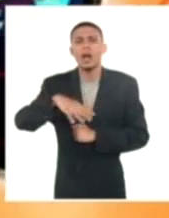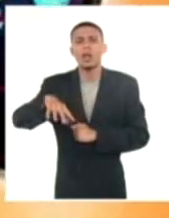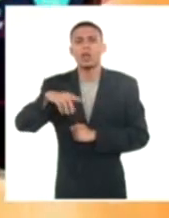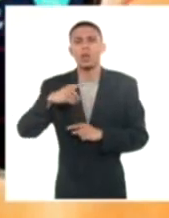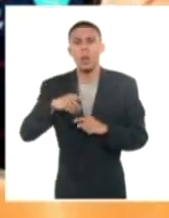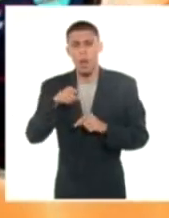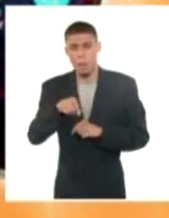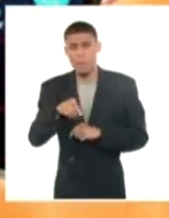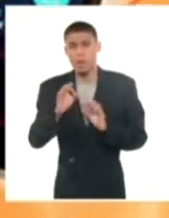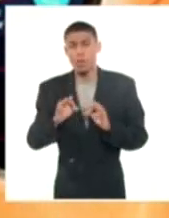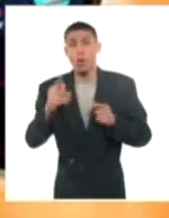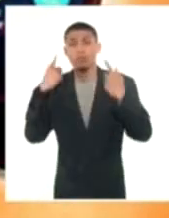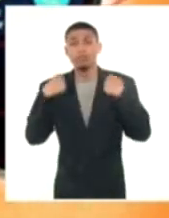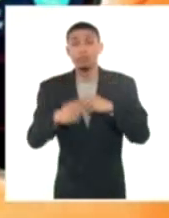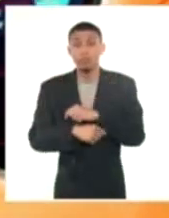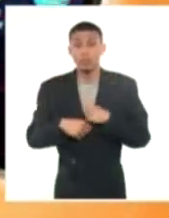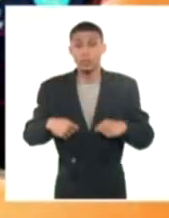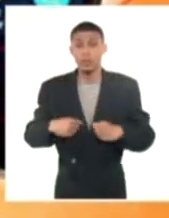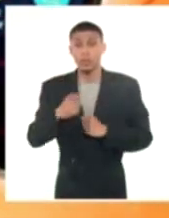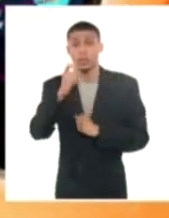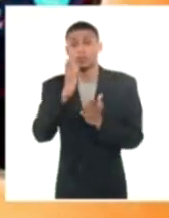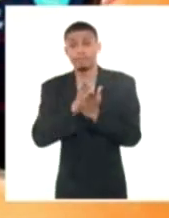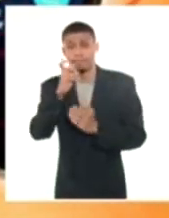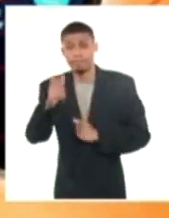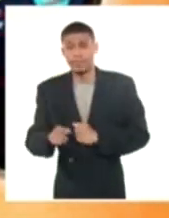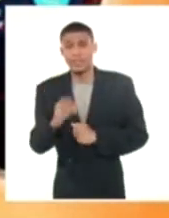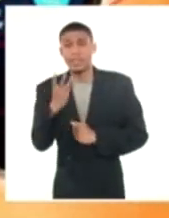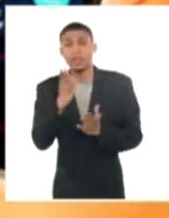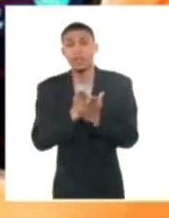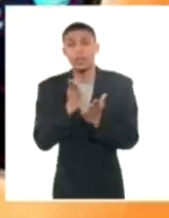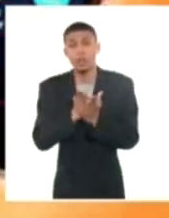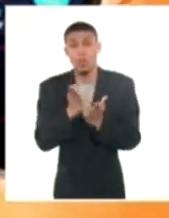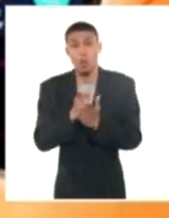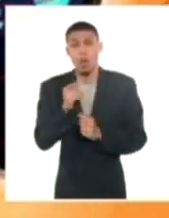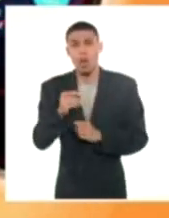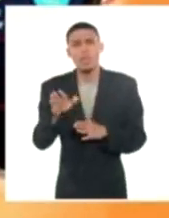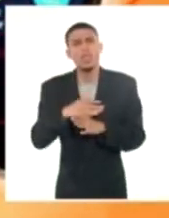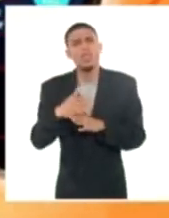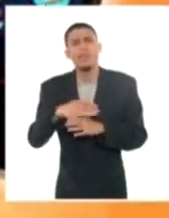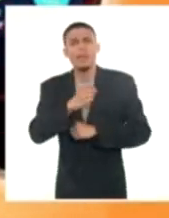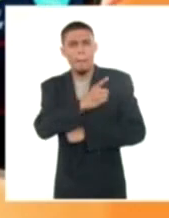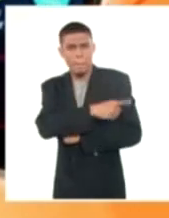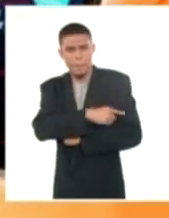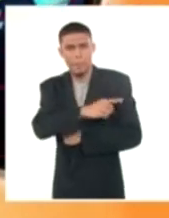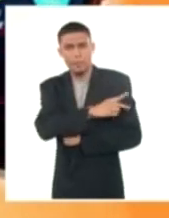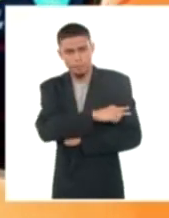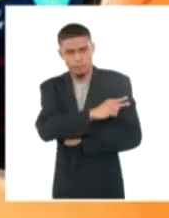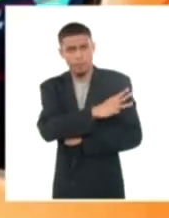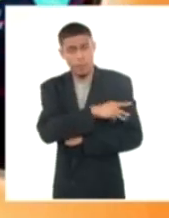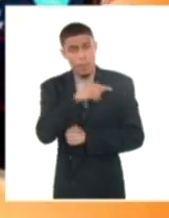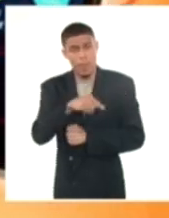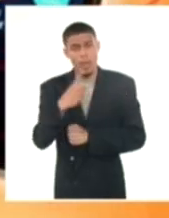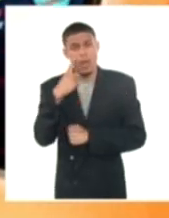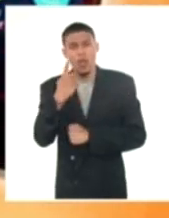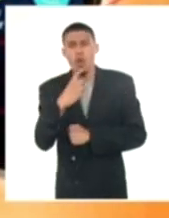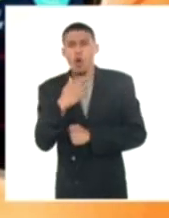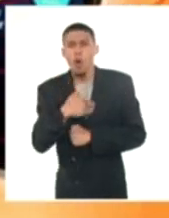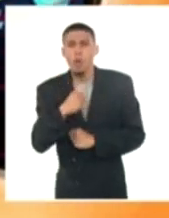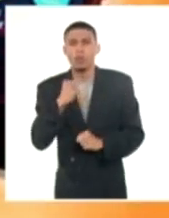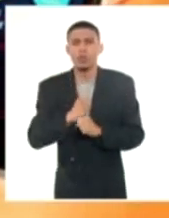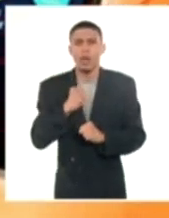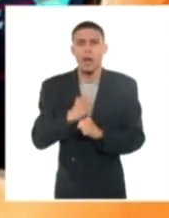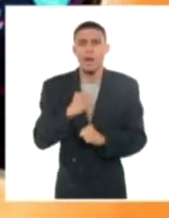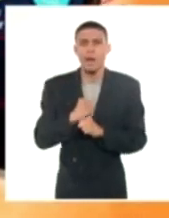de pioneros y estudiantes de 3 escuelas de la comunidad de todas las enseñanzas les expusieron el trabajo que realizan en los